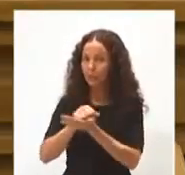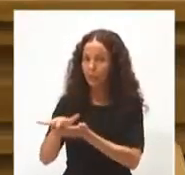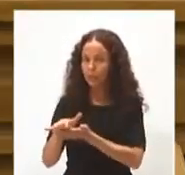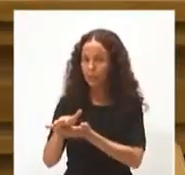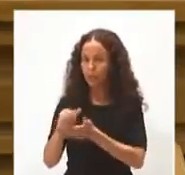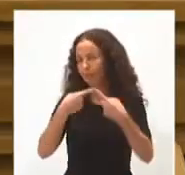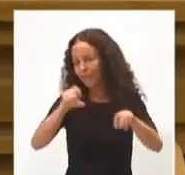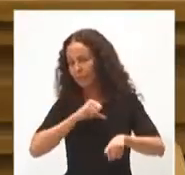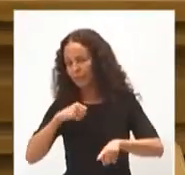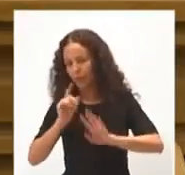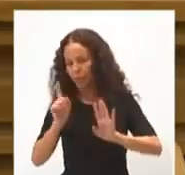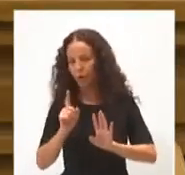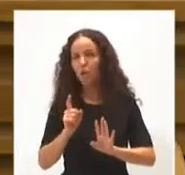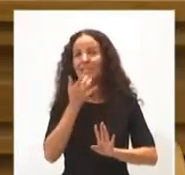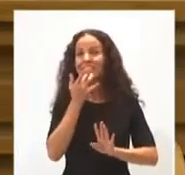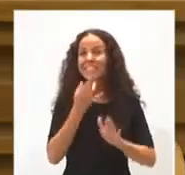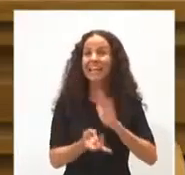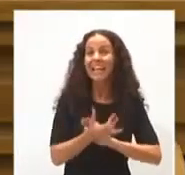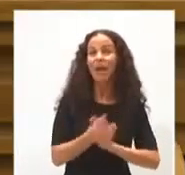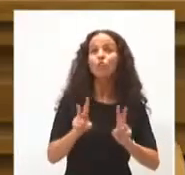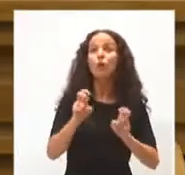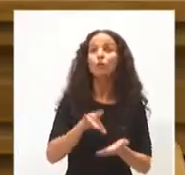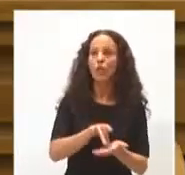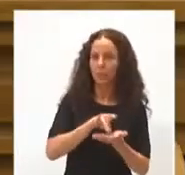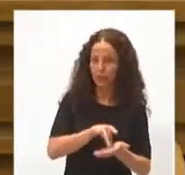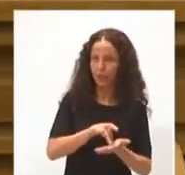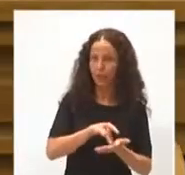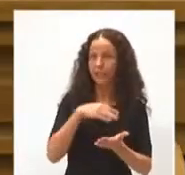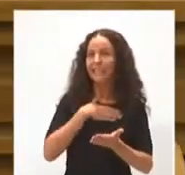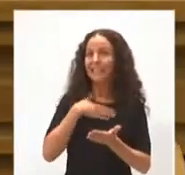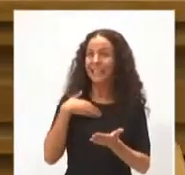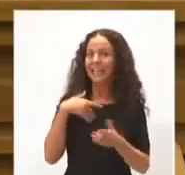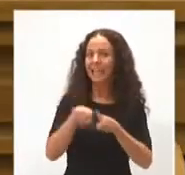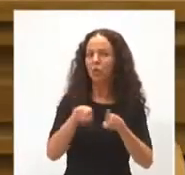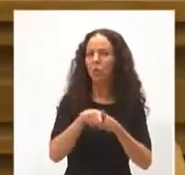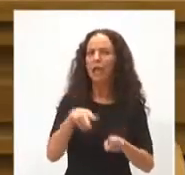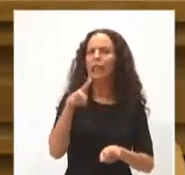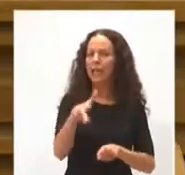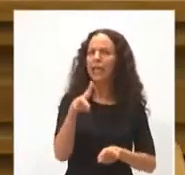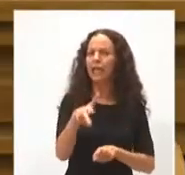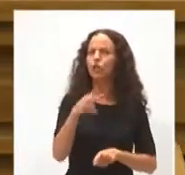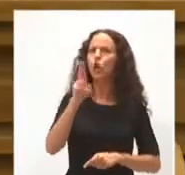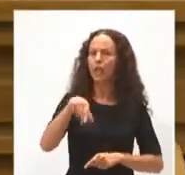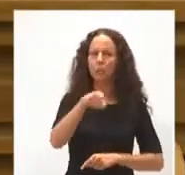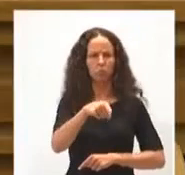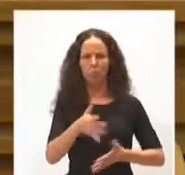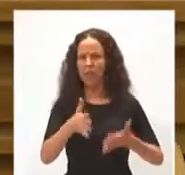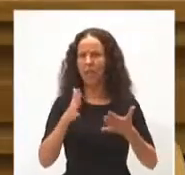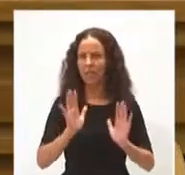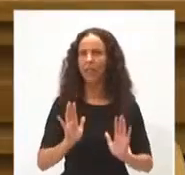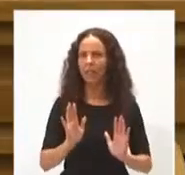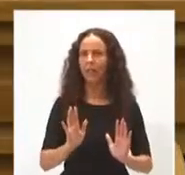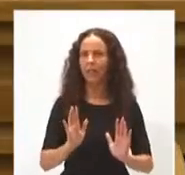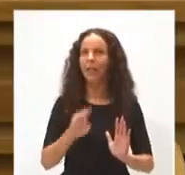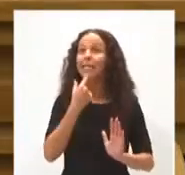si se crea un nuevo servicio y se quiere garantizar como derecho cosa que yo me encanta y lo